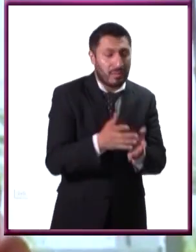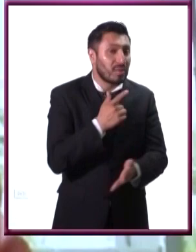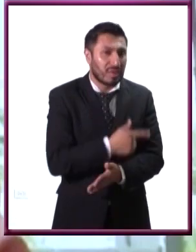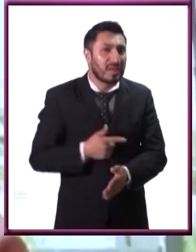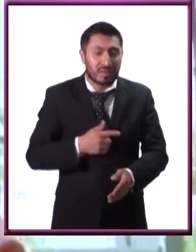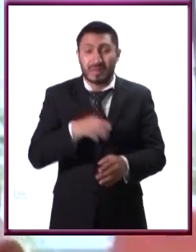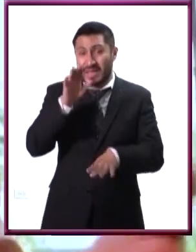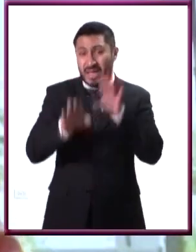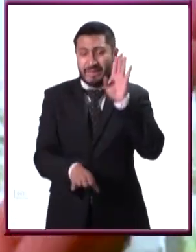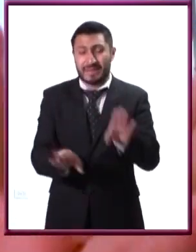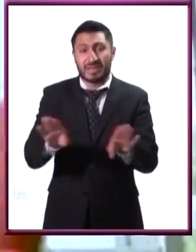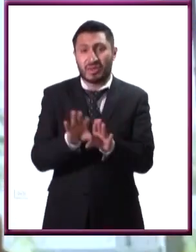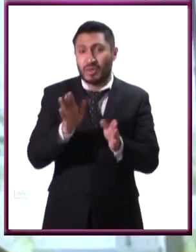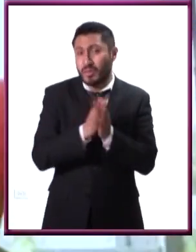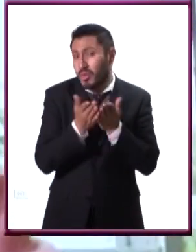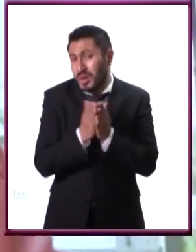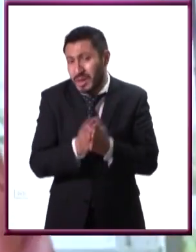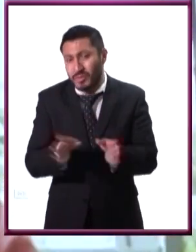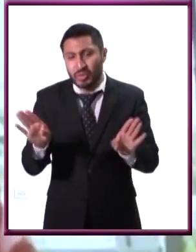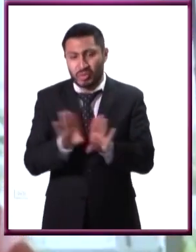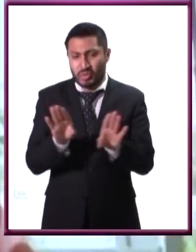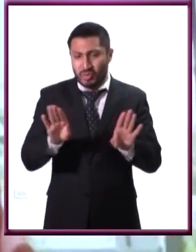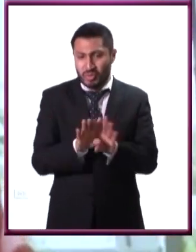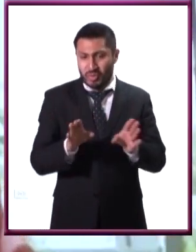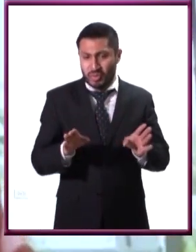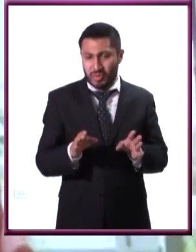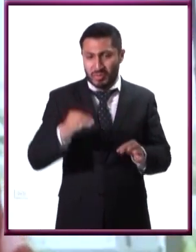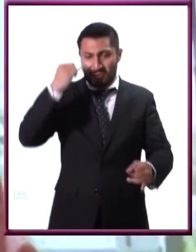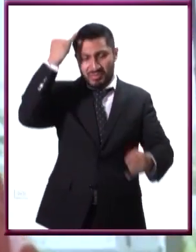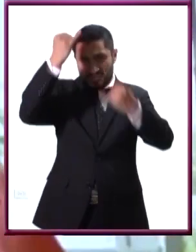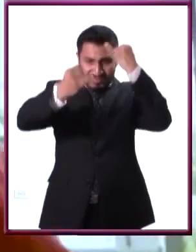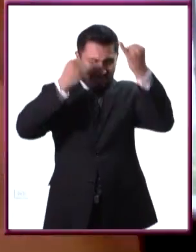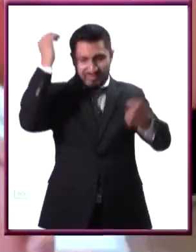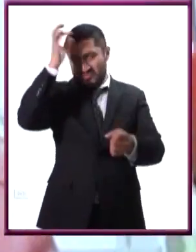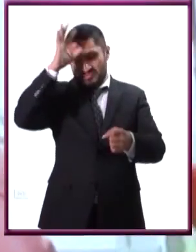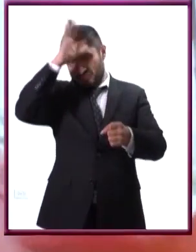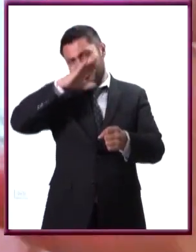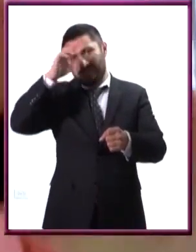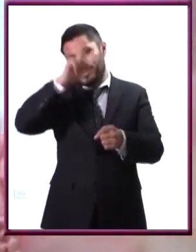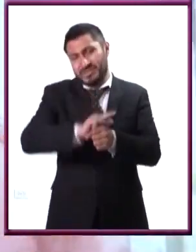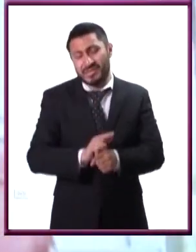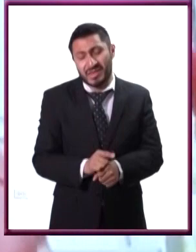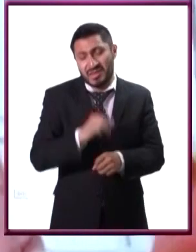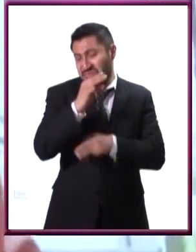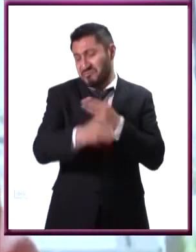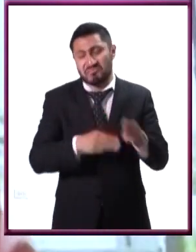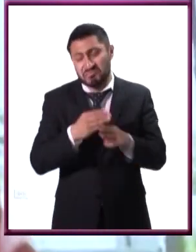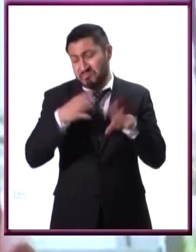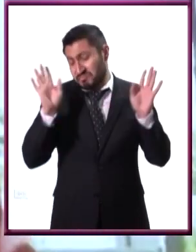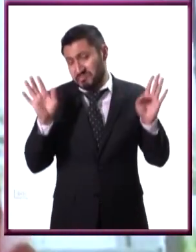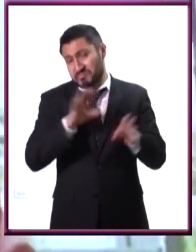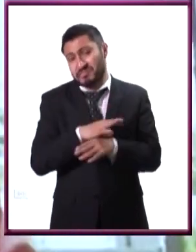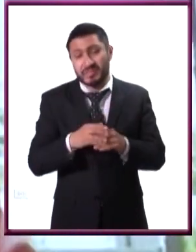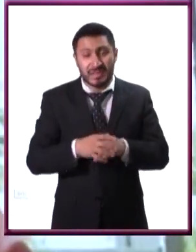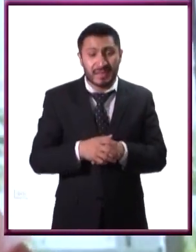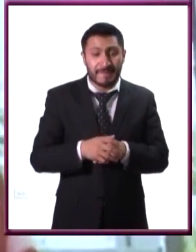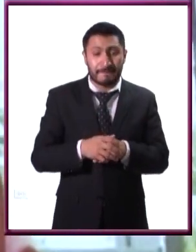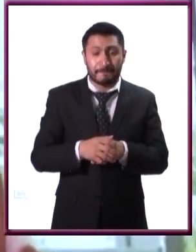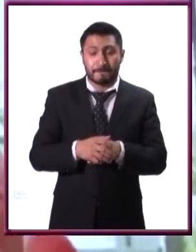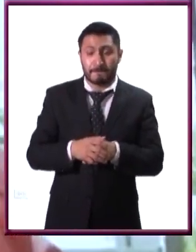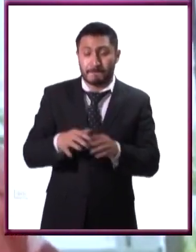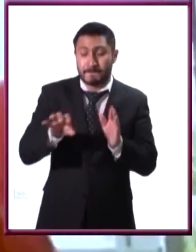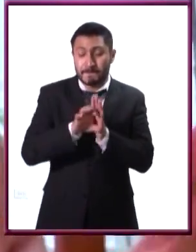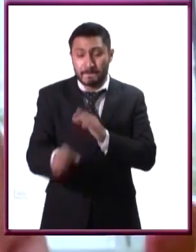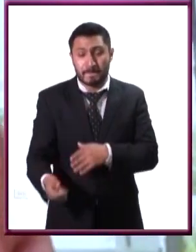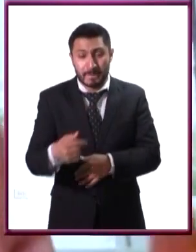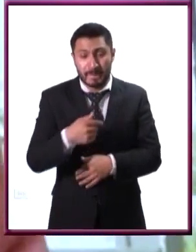deleite, y de vez en cuando también hay que leer libros que son parte como del imaginario cultural a nivel global, y de pronto podemos